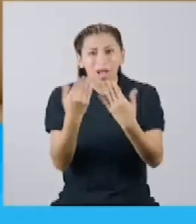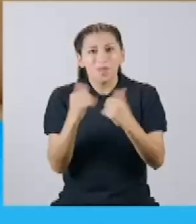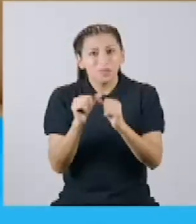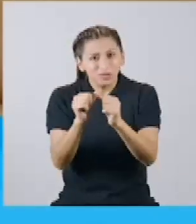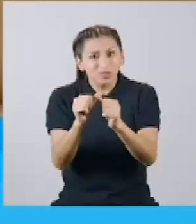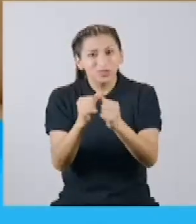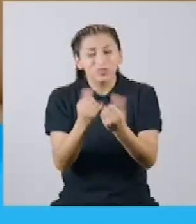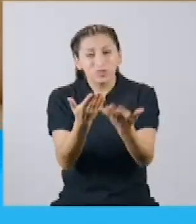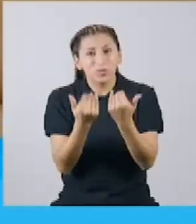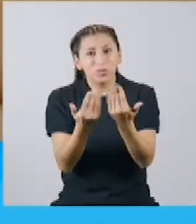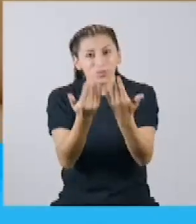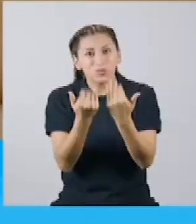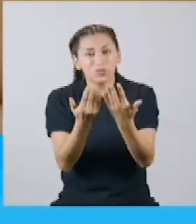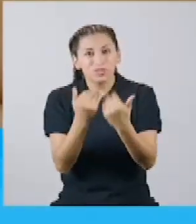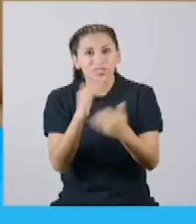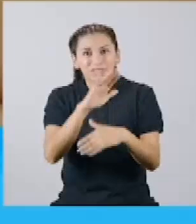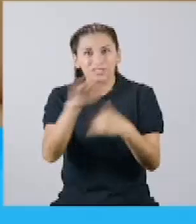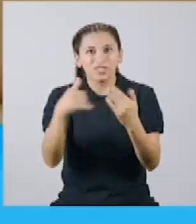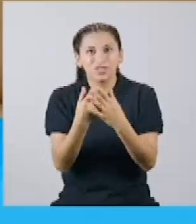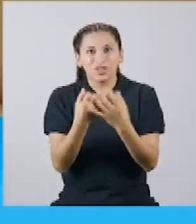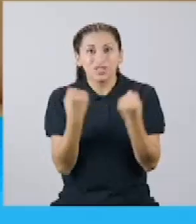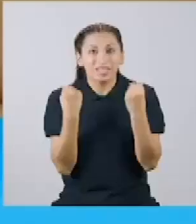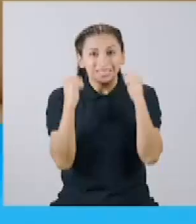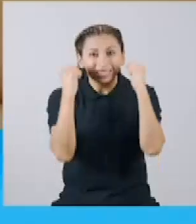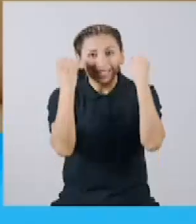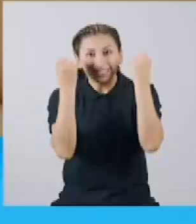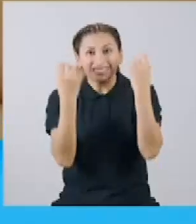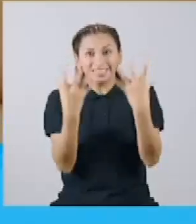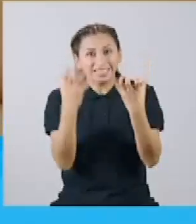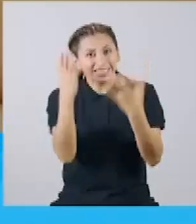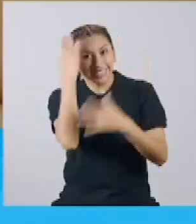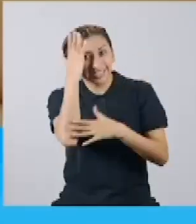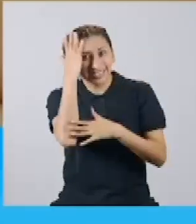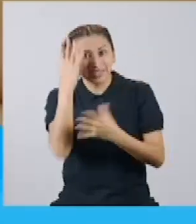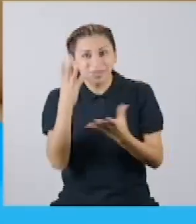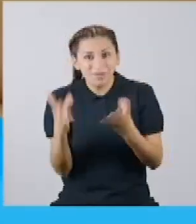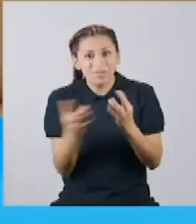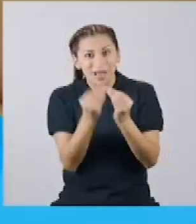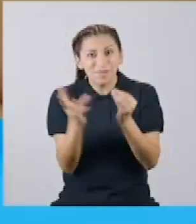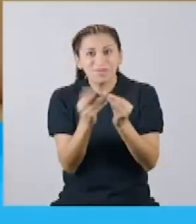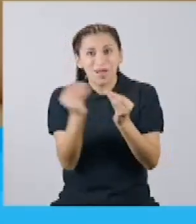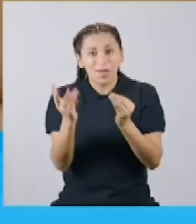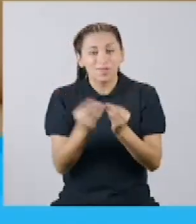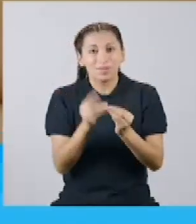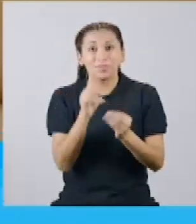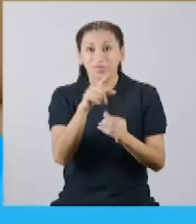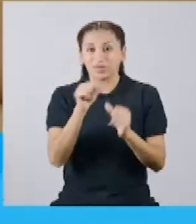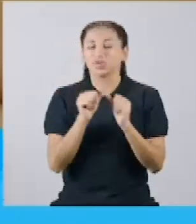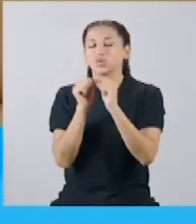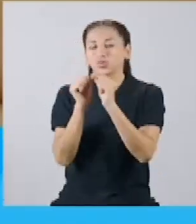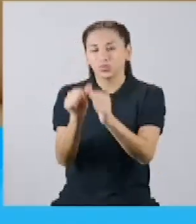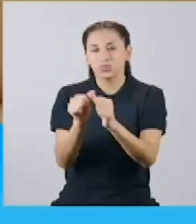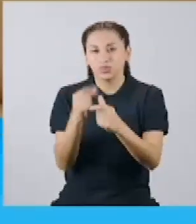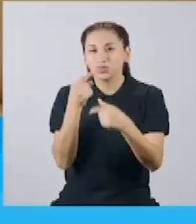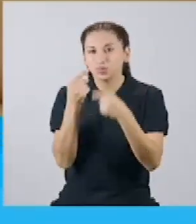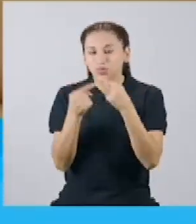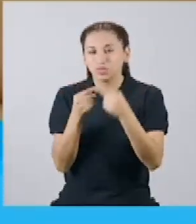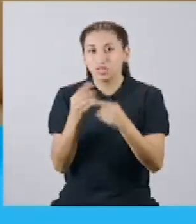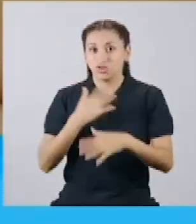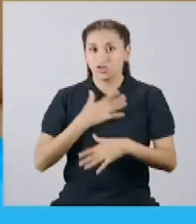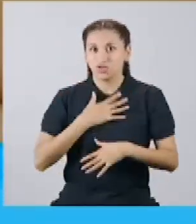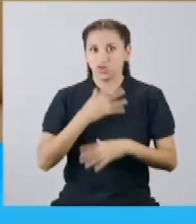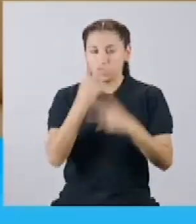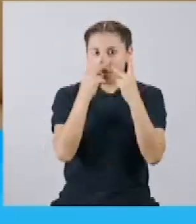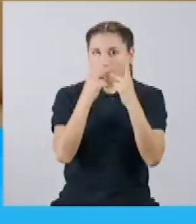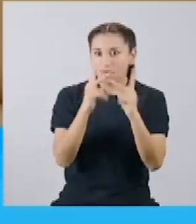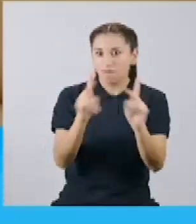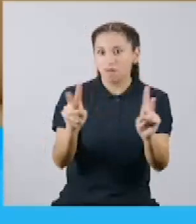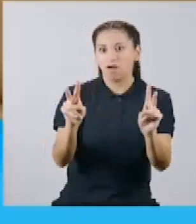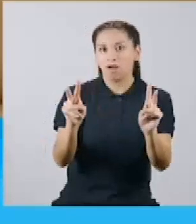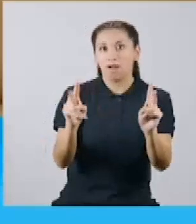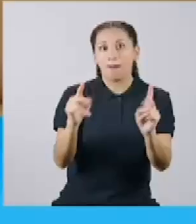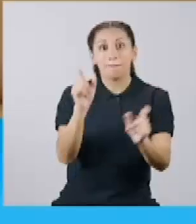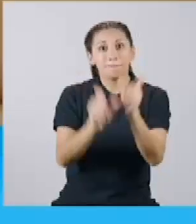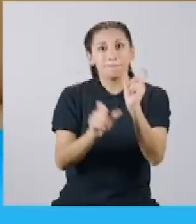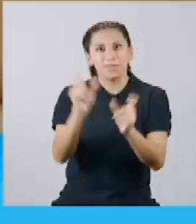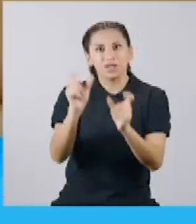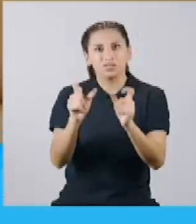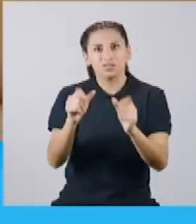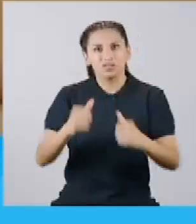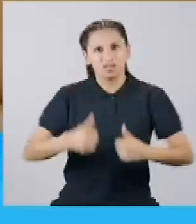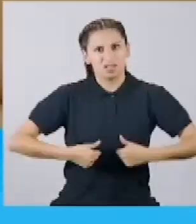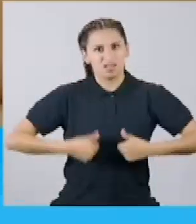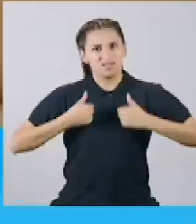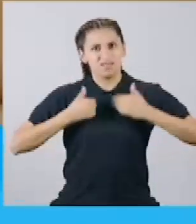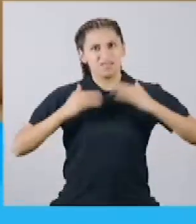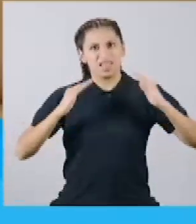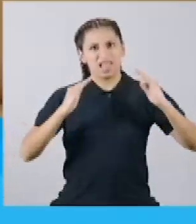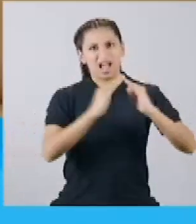sigue contando, decían impacientes sus amigos los peces. Él seguía. Vi que las personas viven